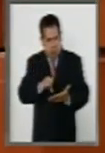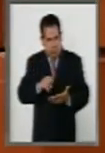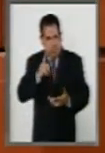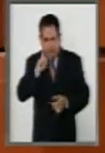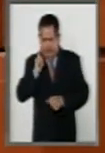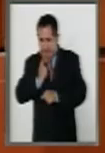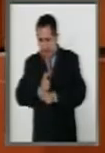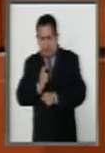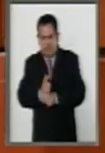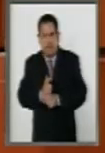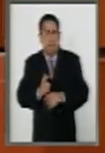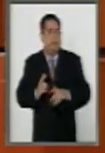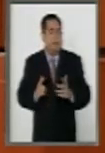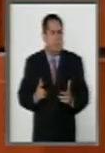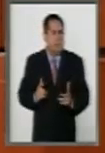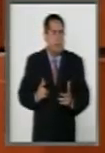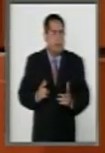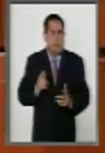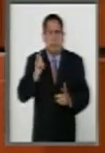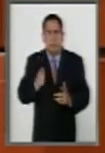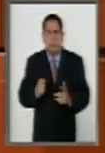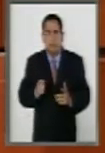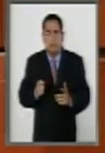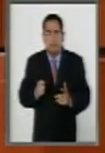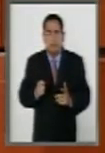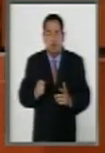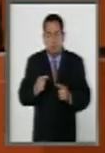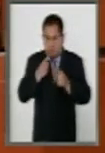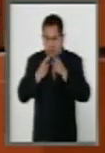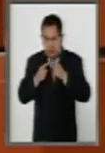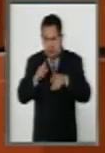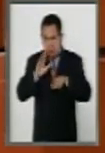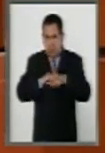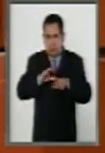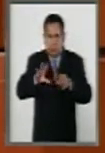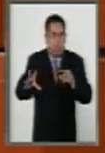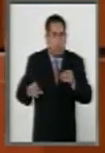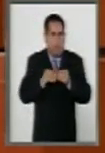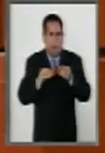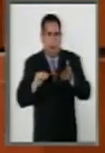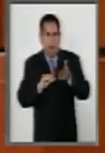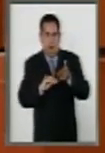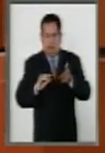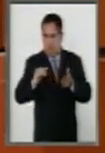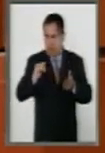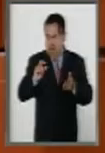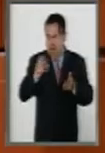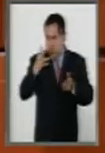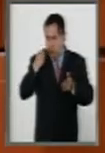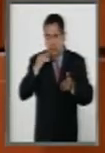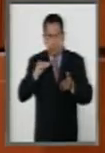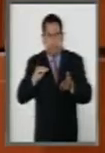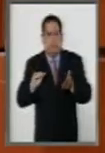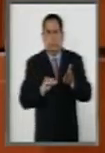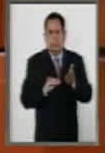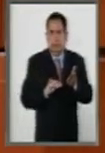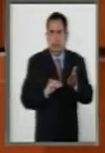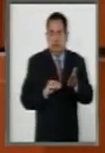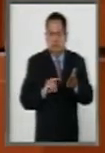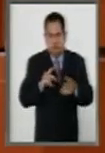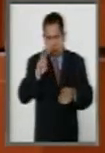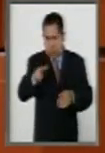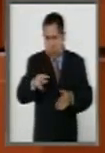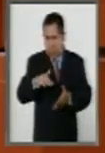cuenta que se metió un adendum hace 24 horas y les voy a